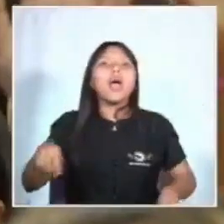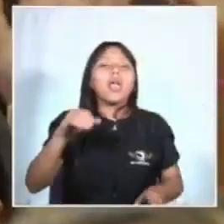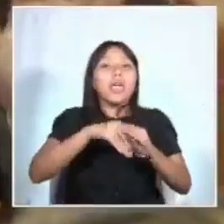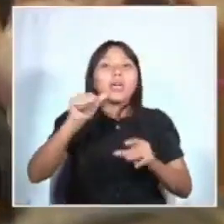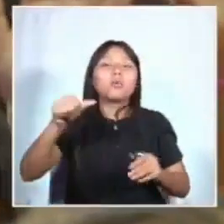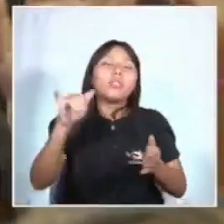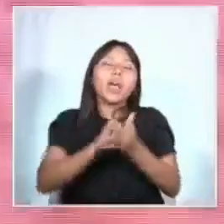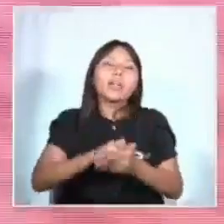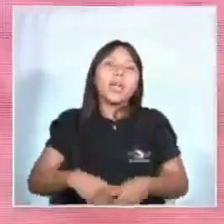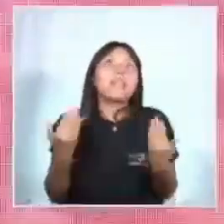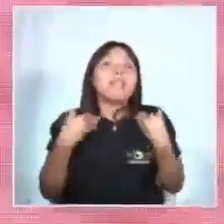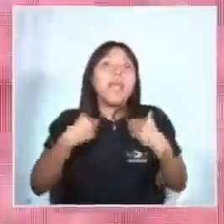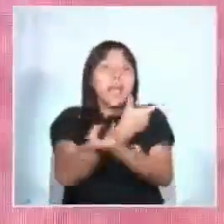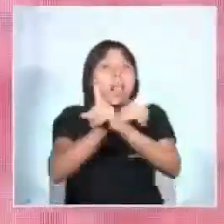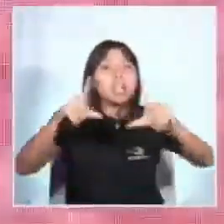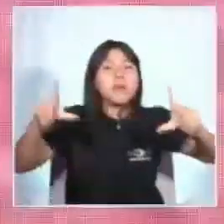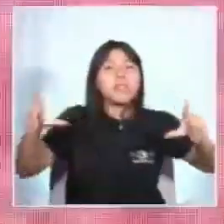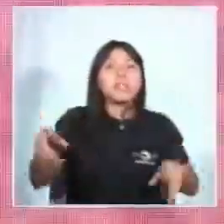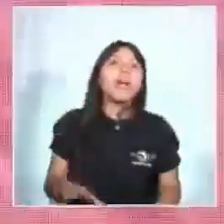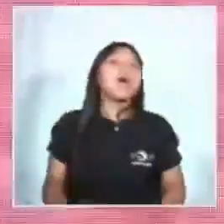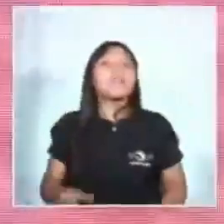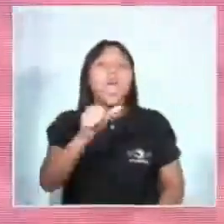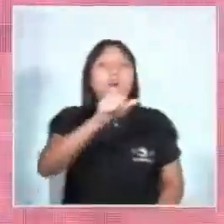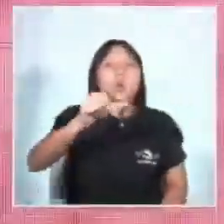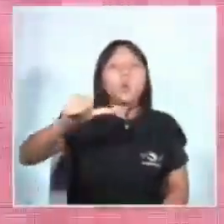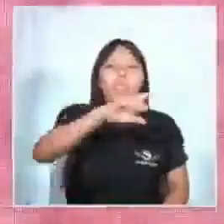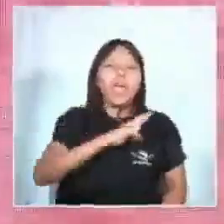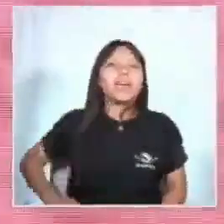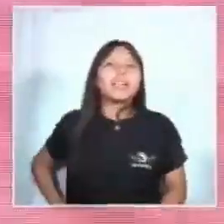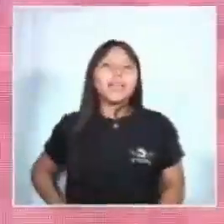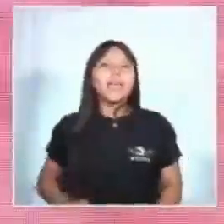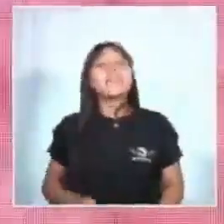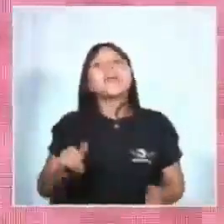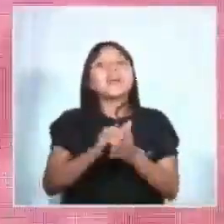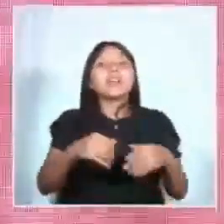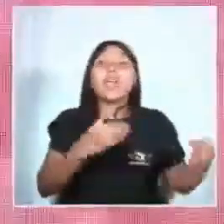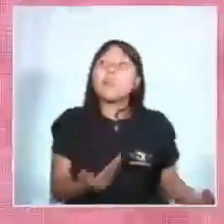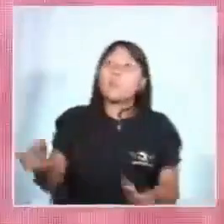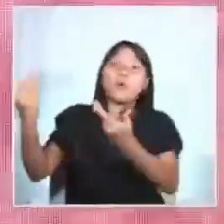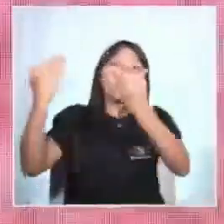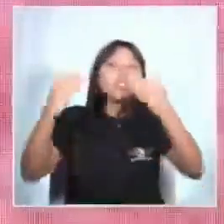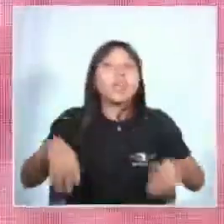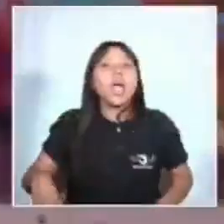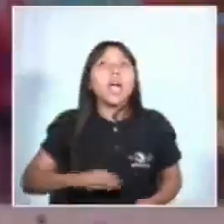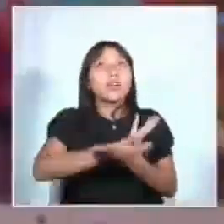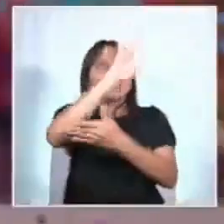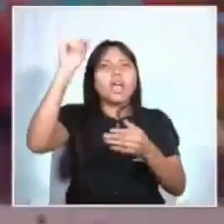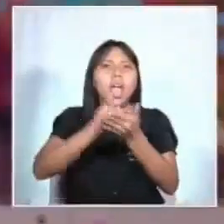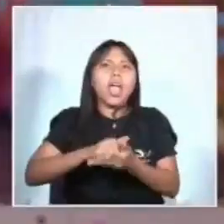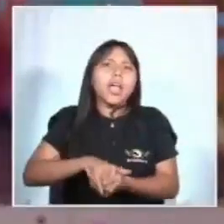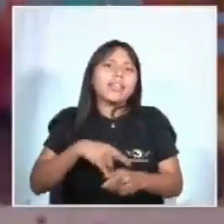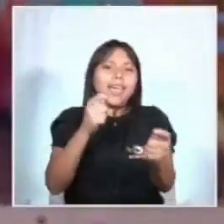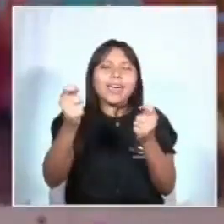libertad y seas en el presente una reina que porta gloria, que gobierna y que rompe